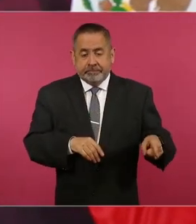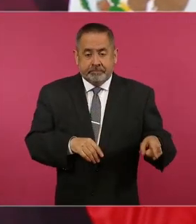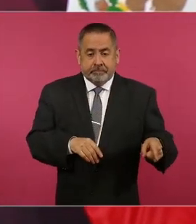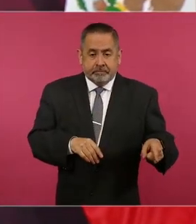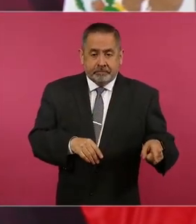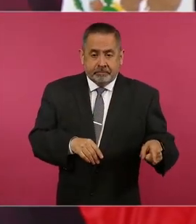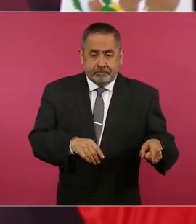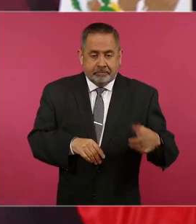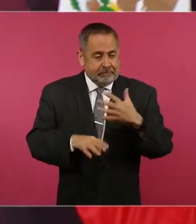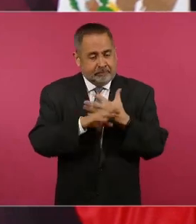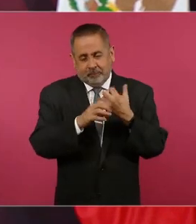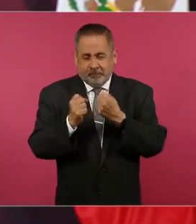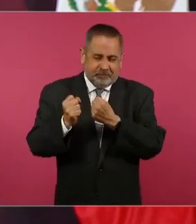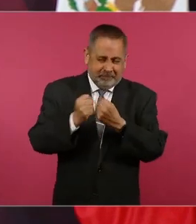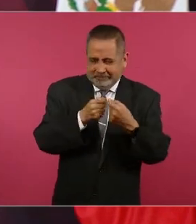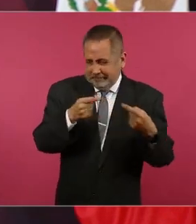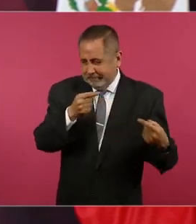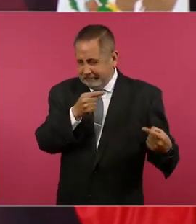avasallante